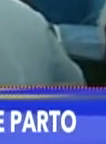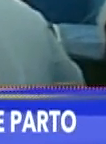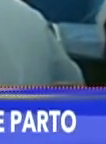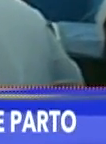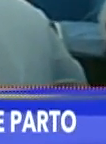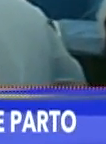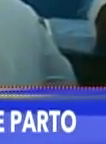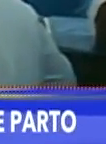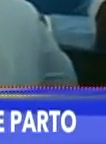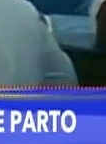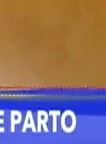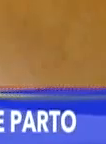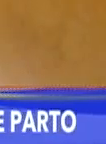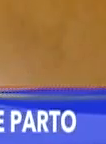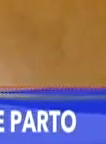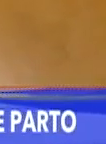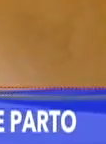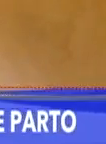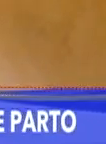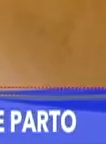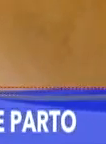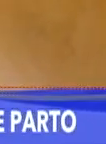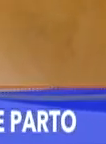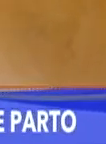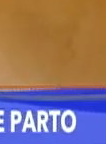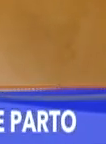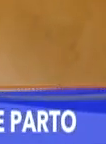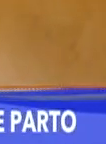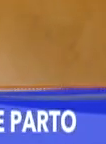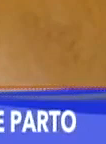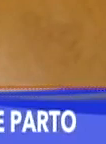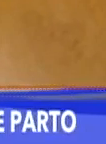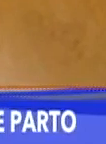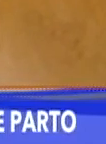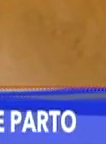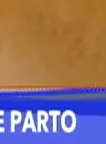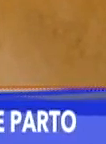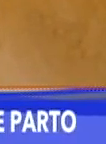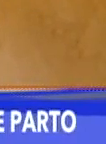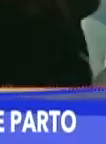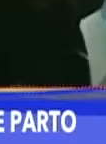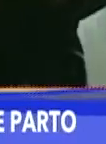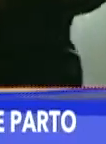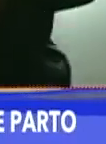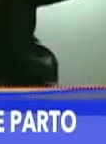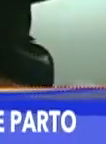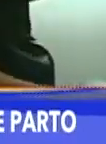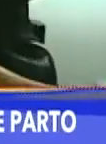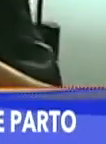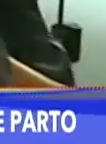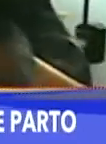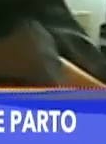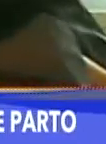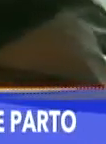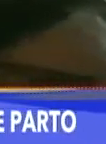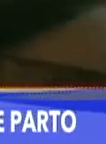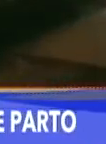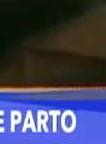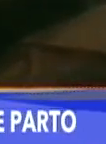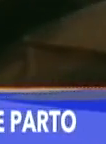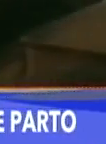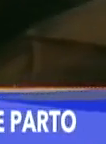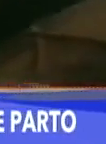fecha. Presidente, un saludo de aquí de la parroquia Curiepe. Es bueno informarle y que tenga conocimiento que en el municipio de